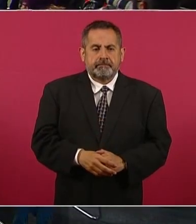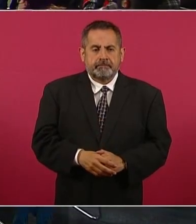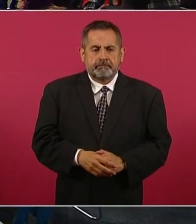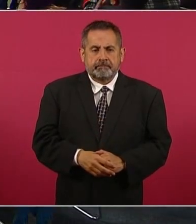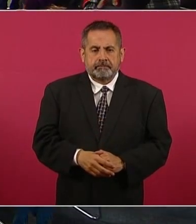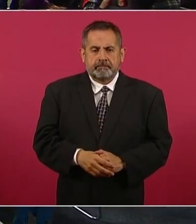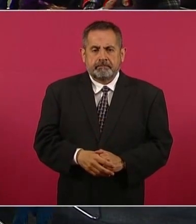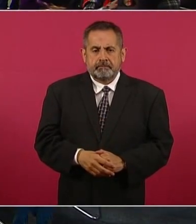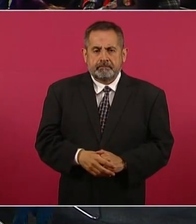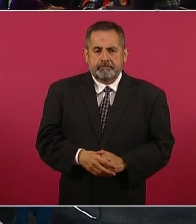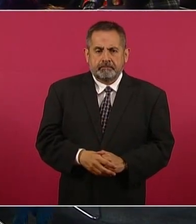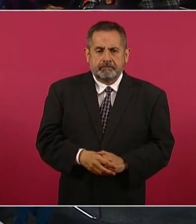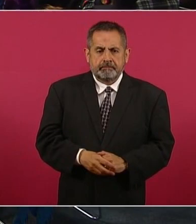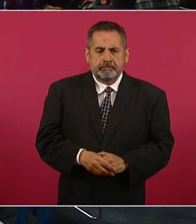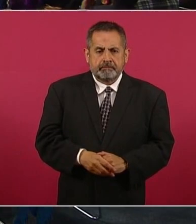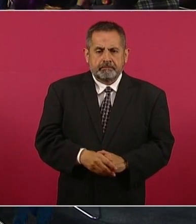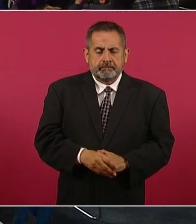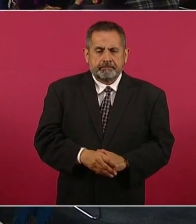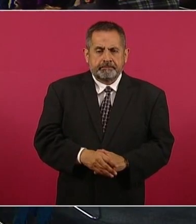Sí.